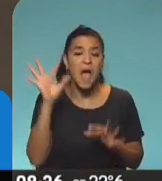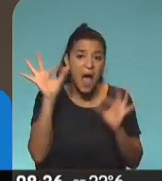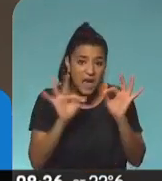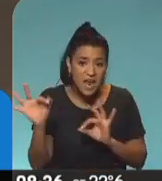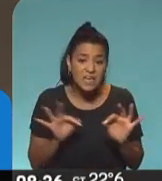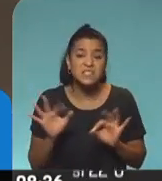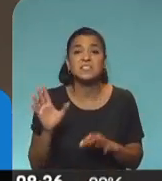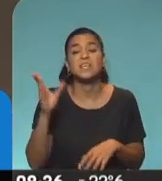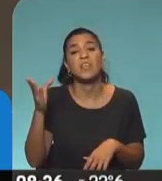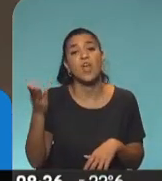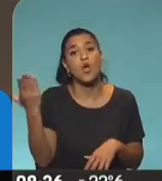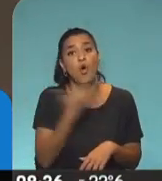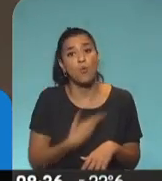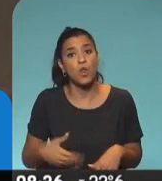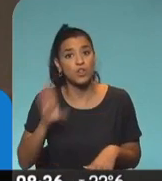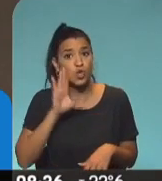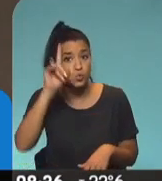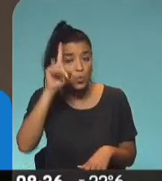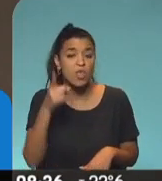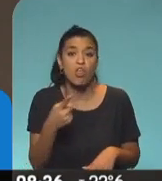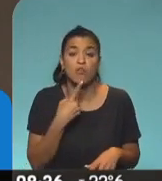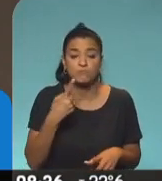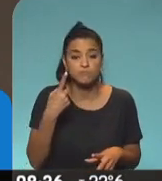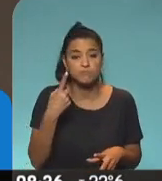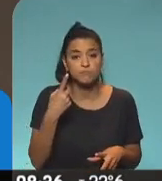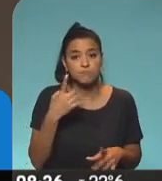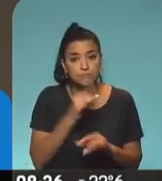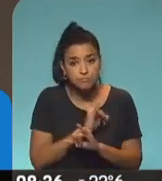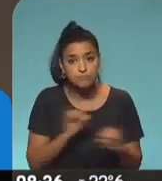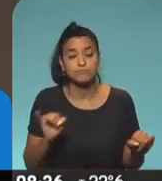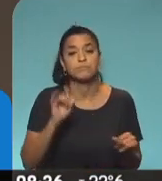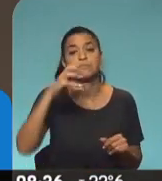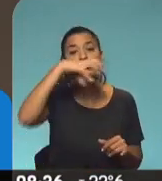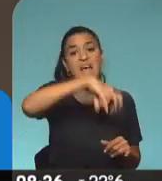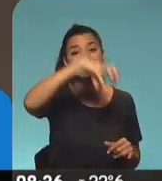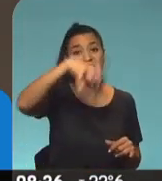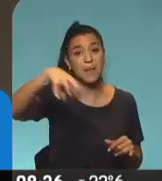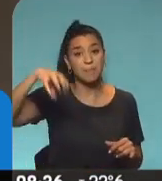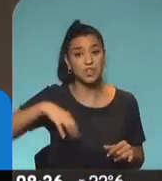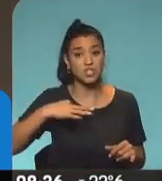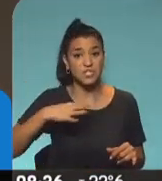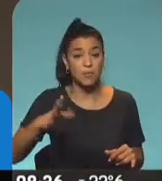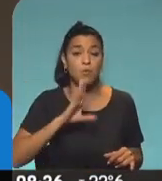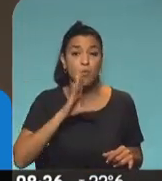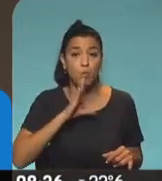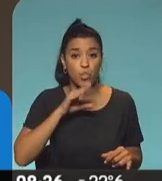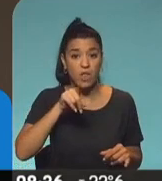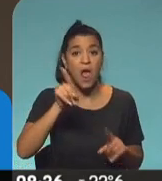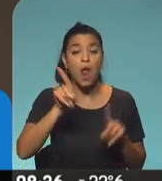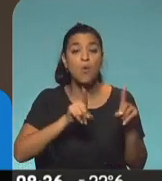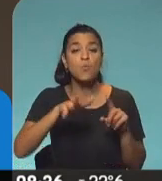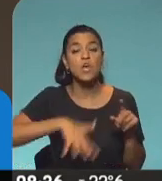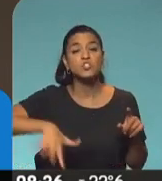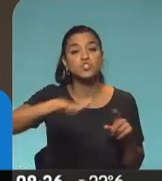el gobierno de Estados Unidos, definieron que los asentamientos de civiles judíos en algunas